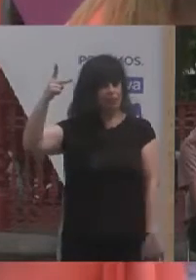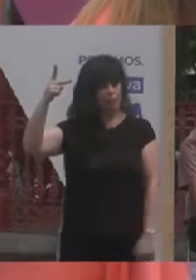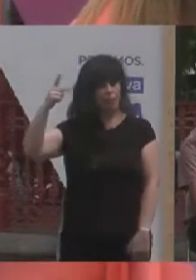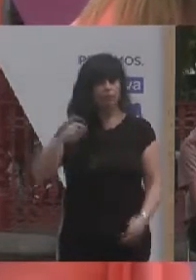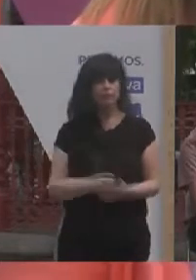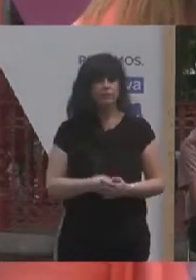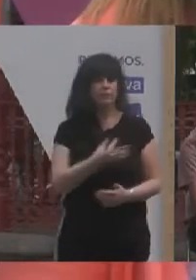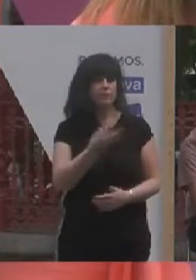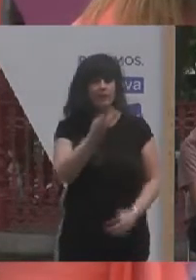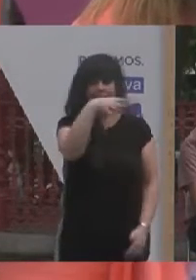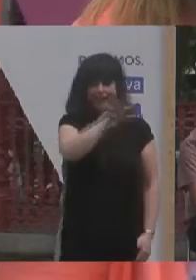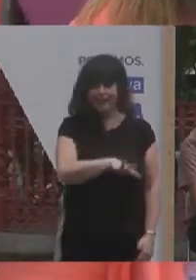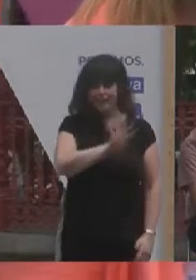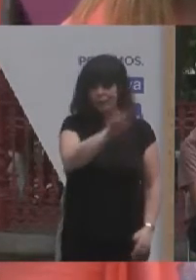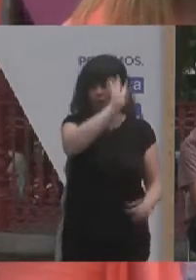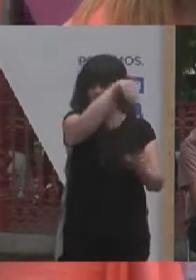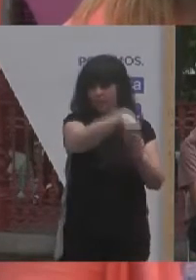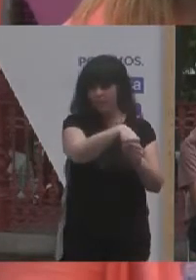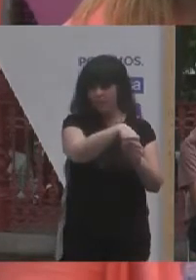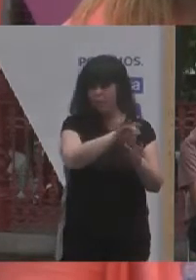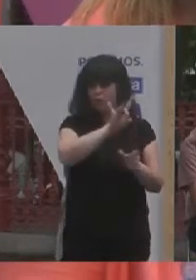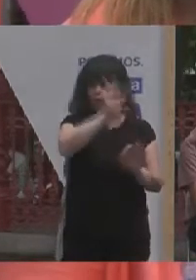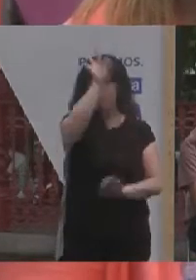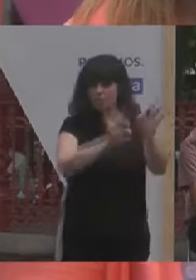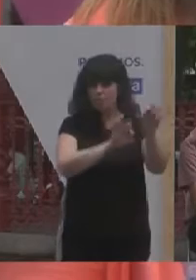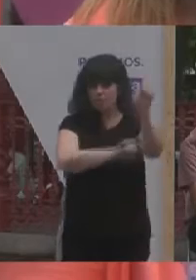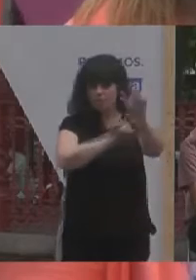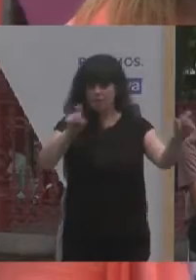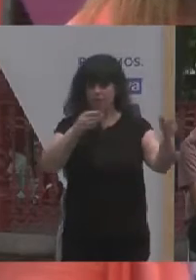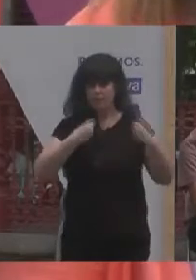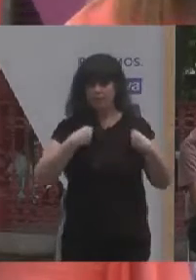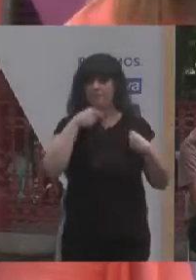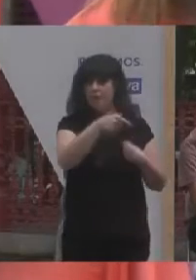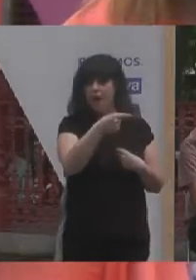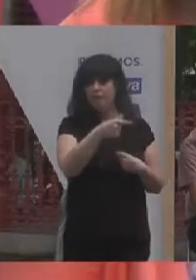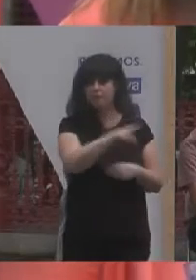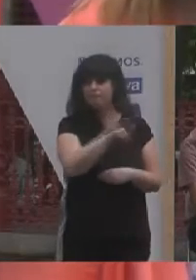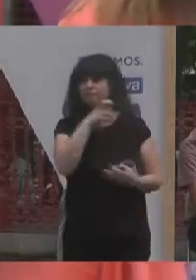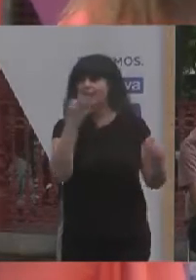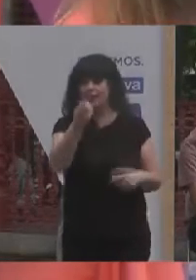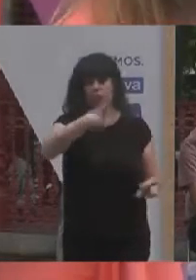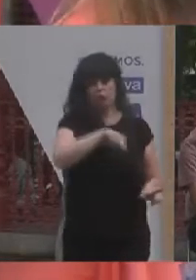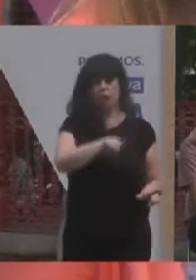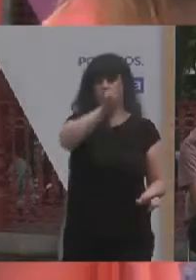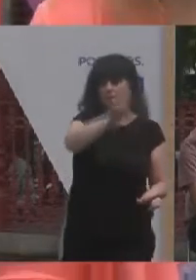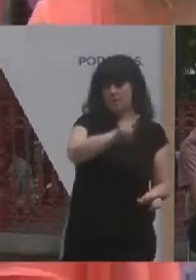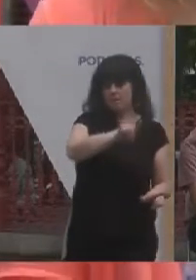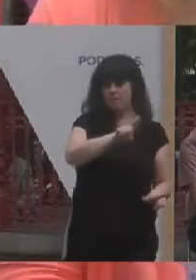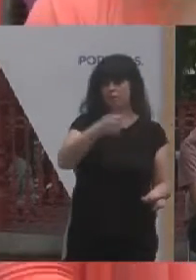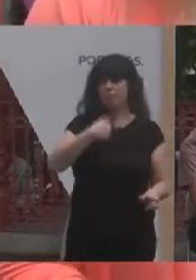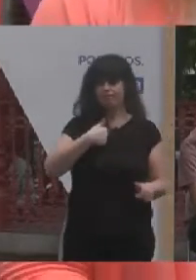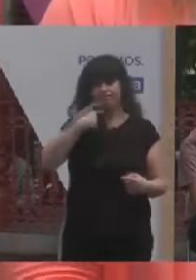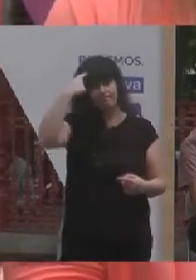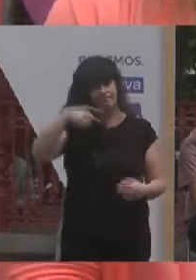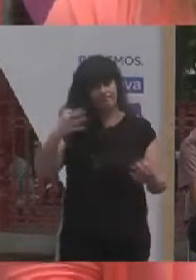Cataluña, donde vive o 15% da población española, nos dan o primeiro lugar. Eu estou convencido que se traballamos ben,